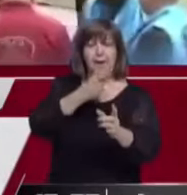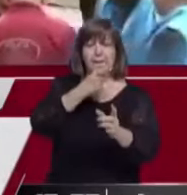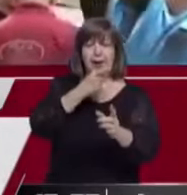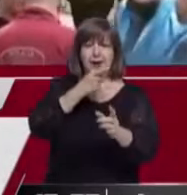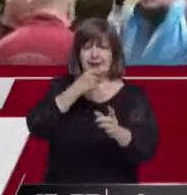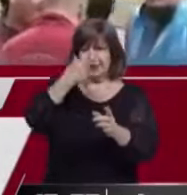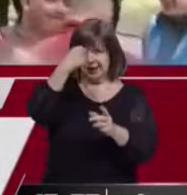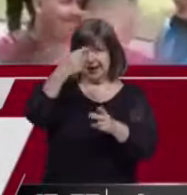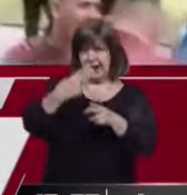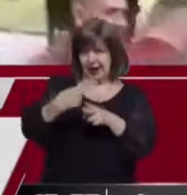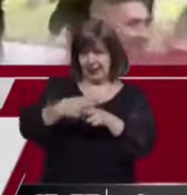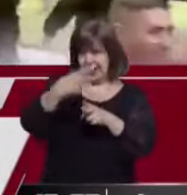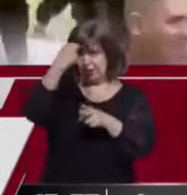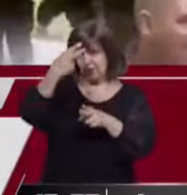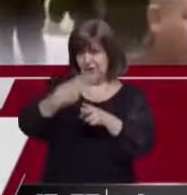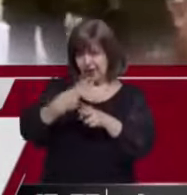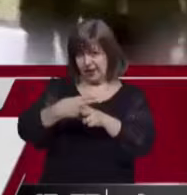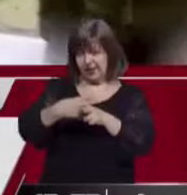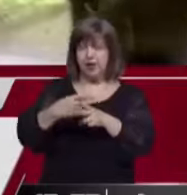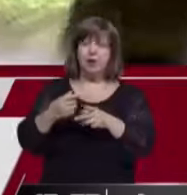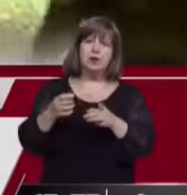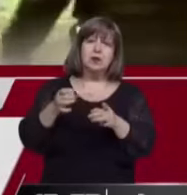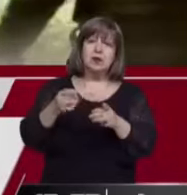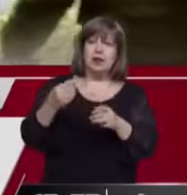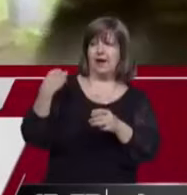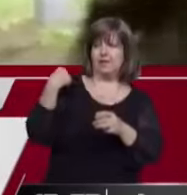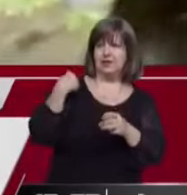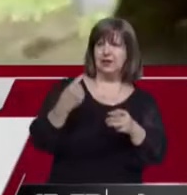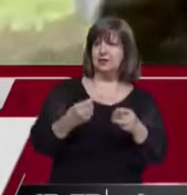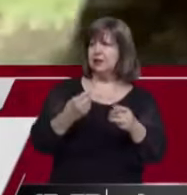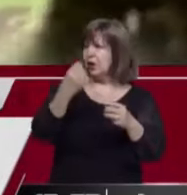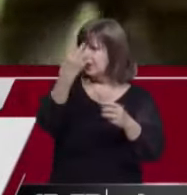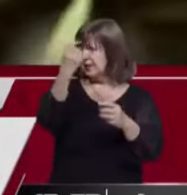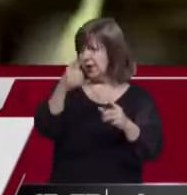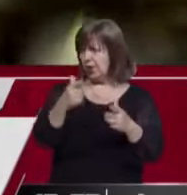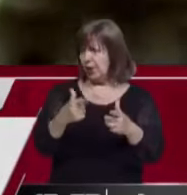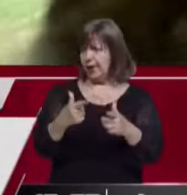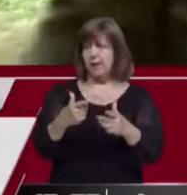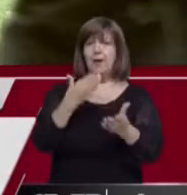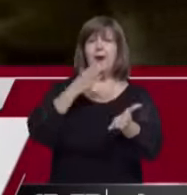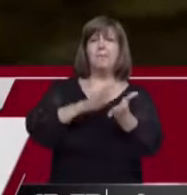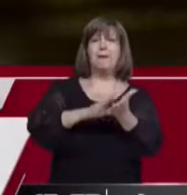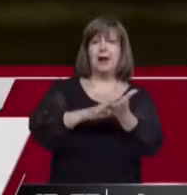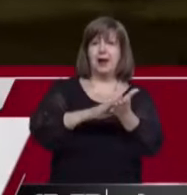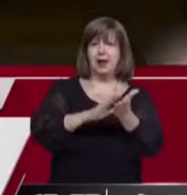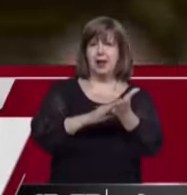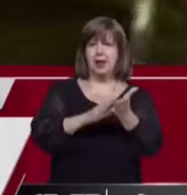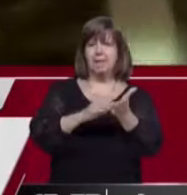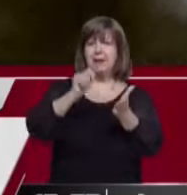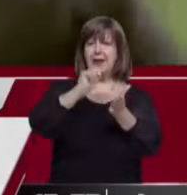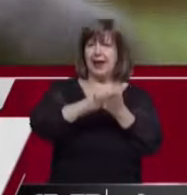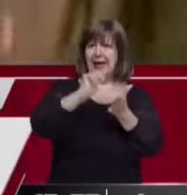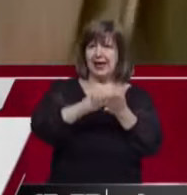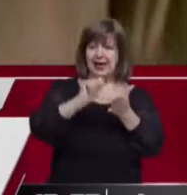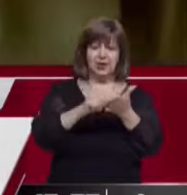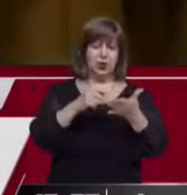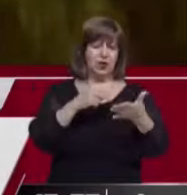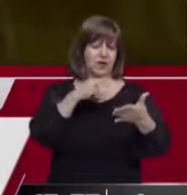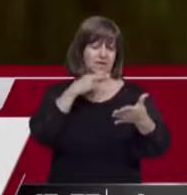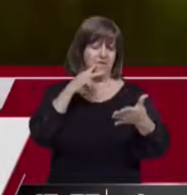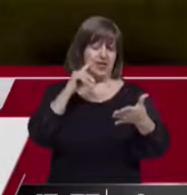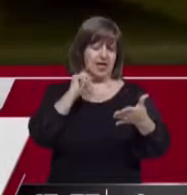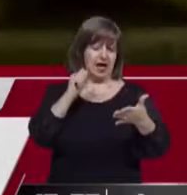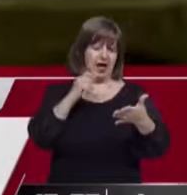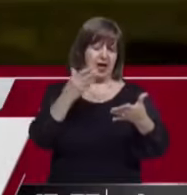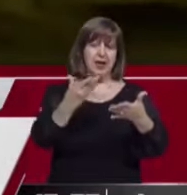el maquinista de retiro le dijeron Bueno al no haber señales se va con un papel un papel escrito que dice vía libre